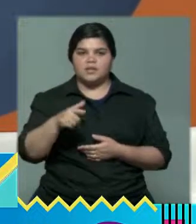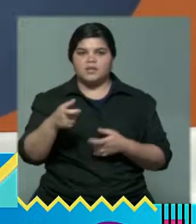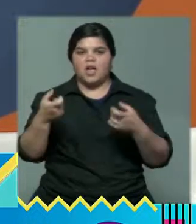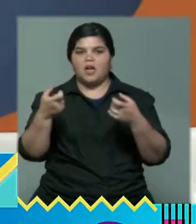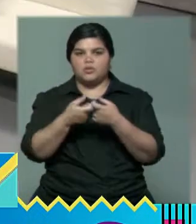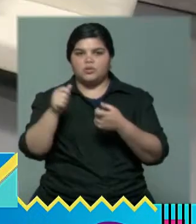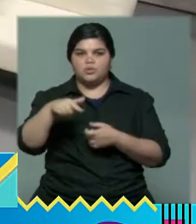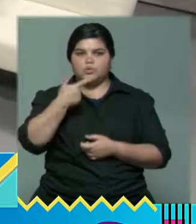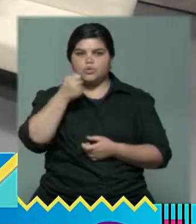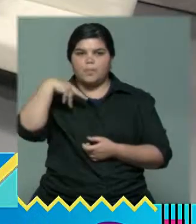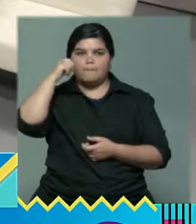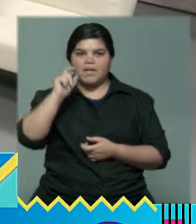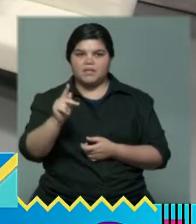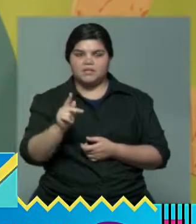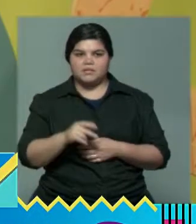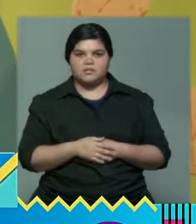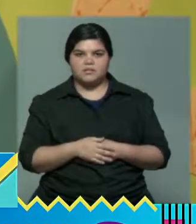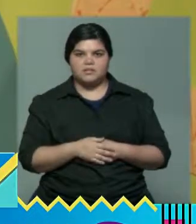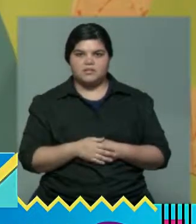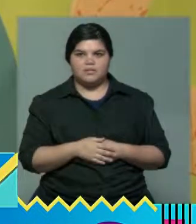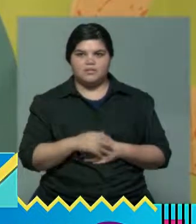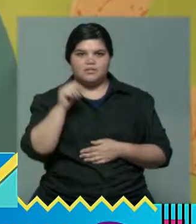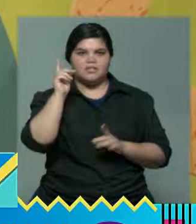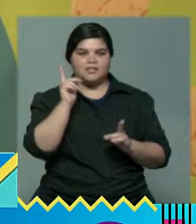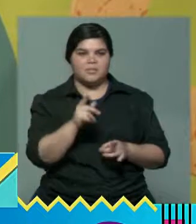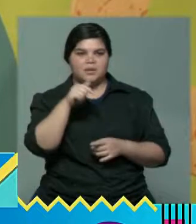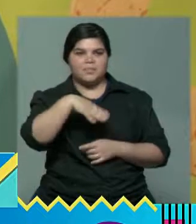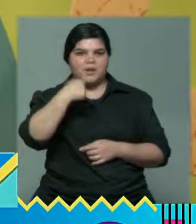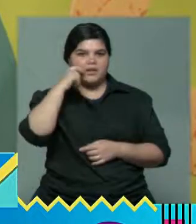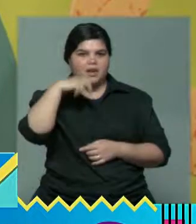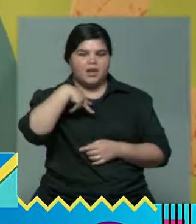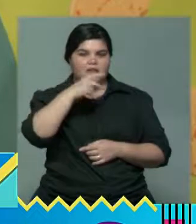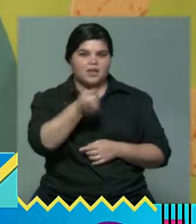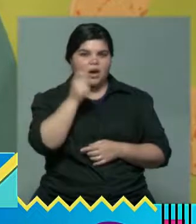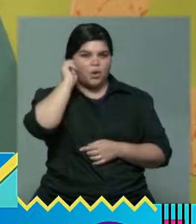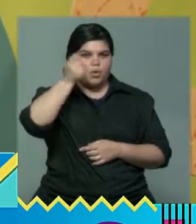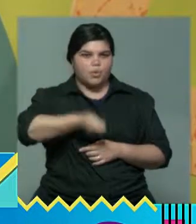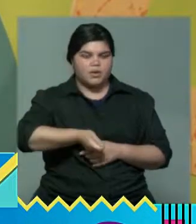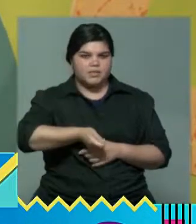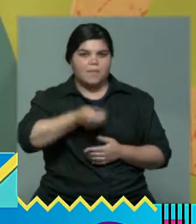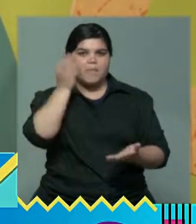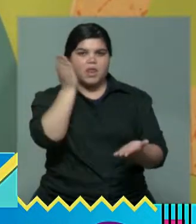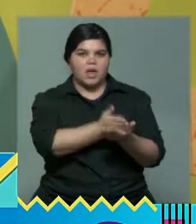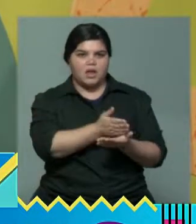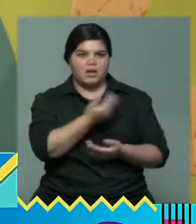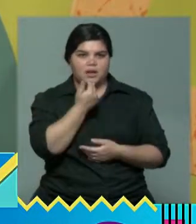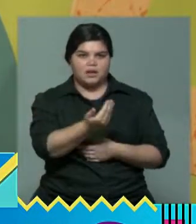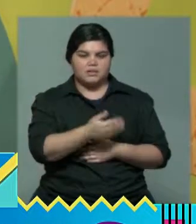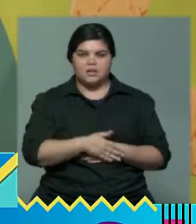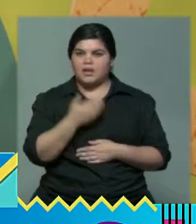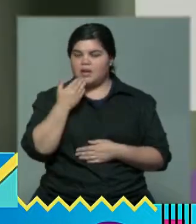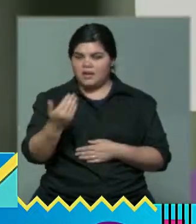Muchas gracias. También presento a Mariana Gardey, jueza de ejecución penal. Mariana, muchas gracias. Hola, muchas